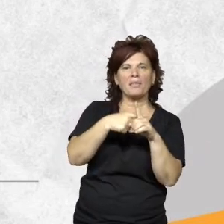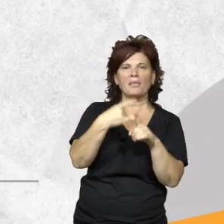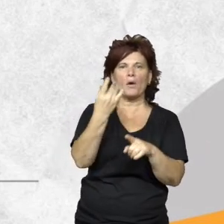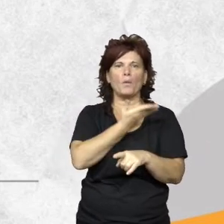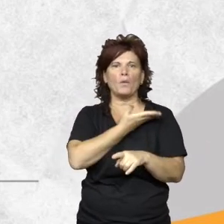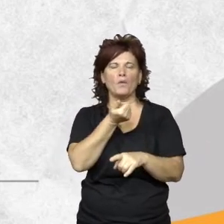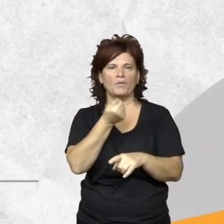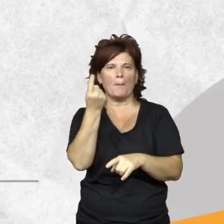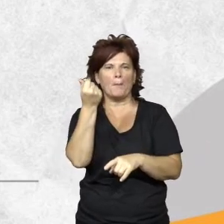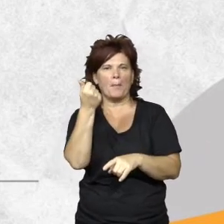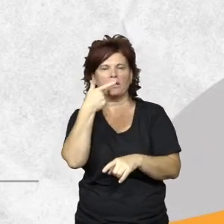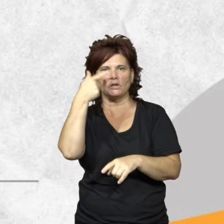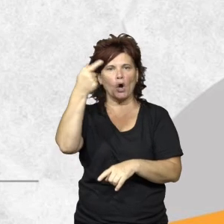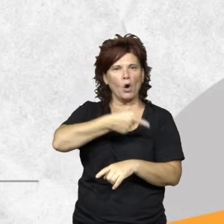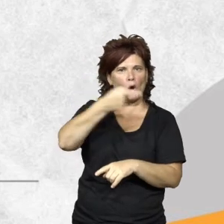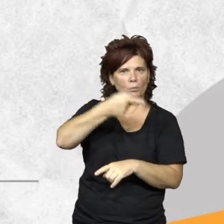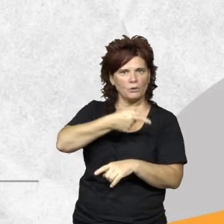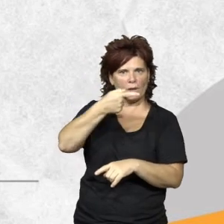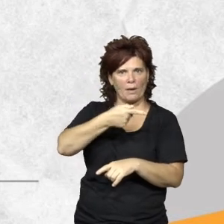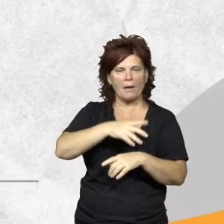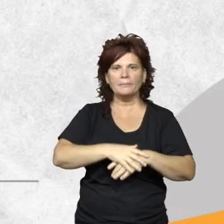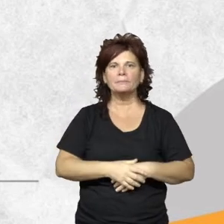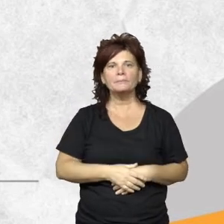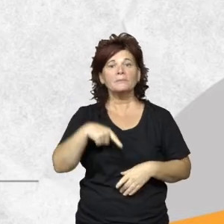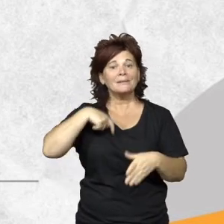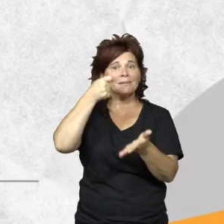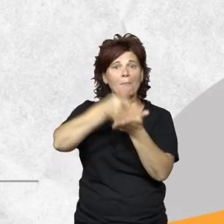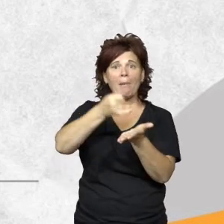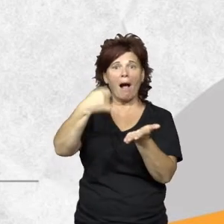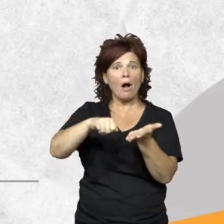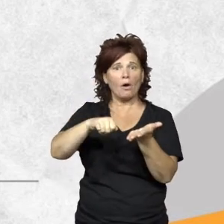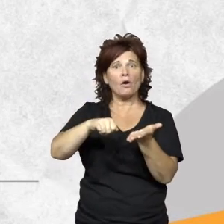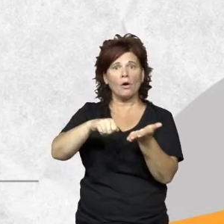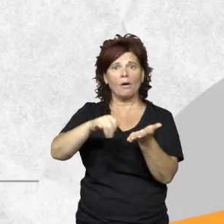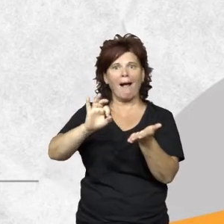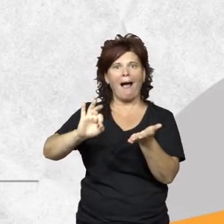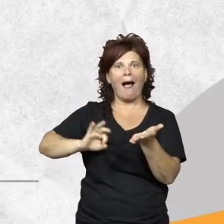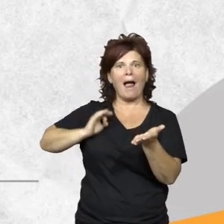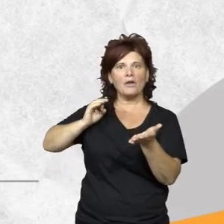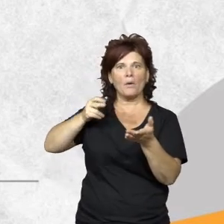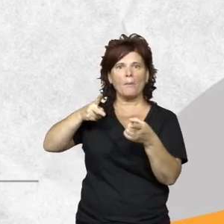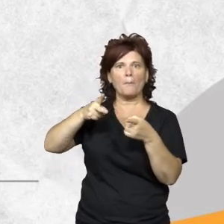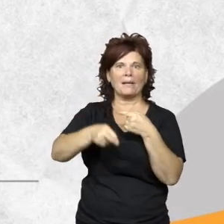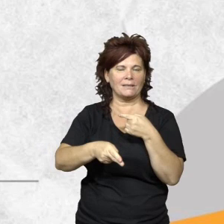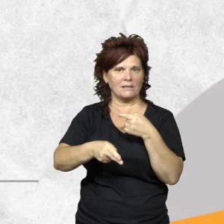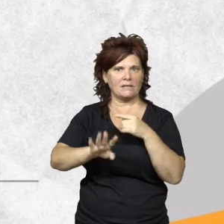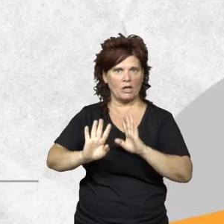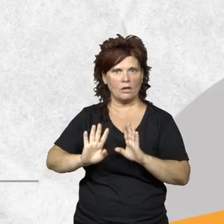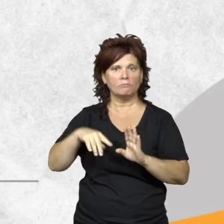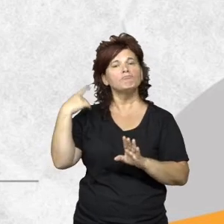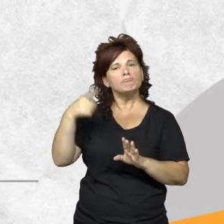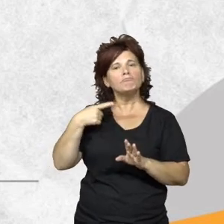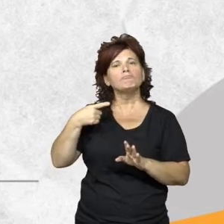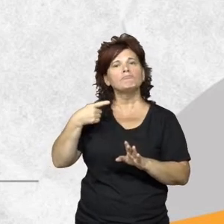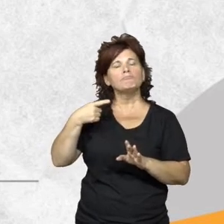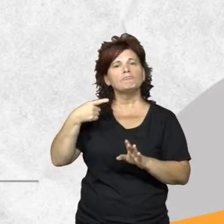del precio del combustible. Este pago de la tasa se da a año vencido, porque entonces si nosotros vamos